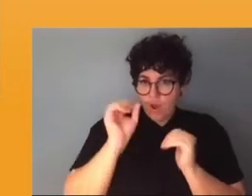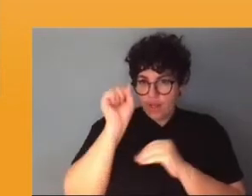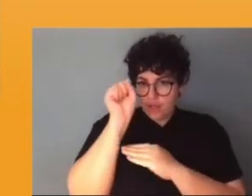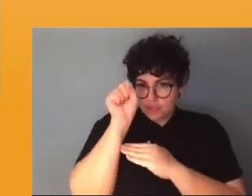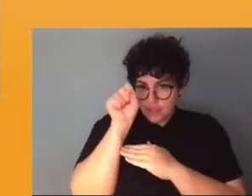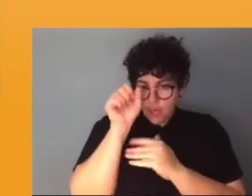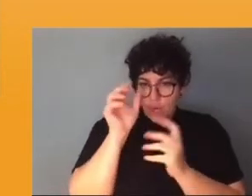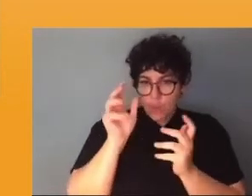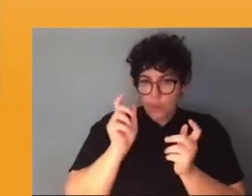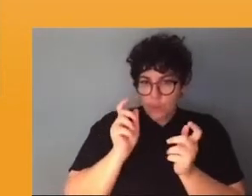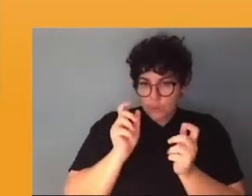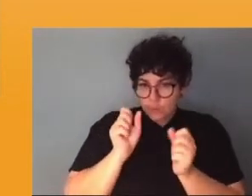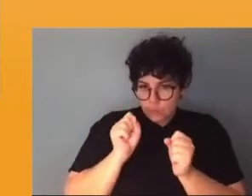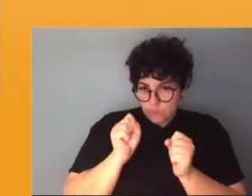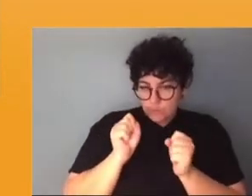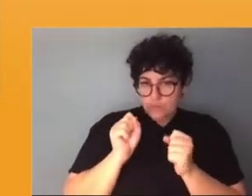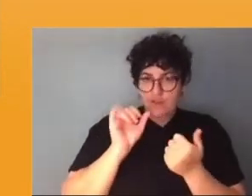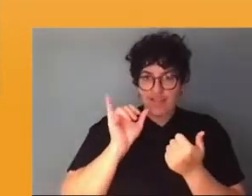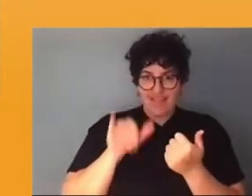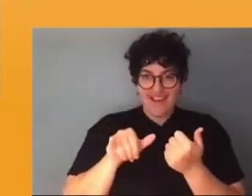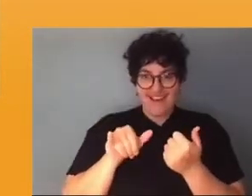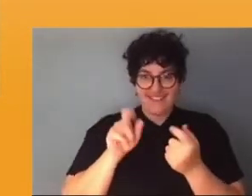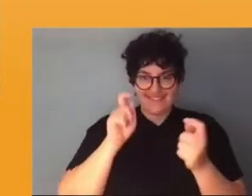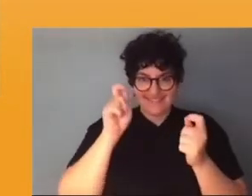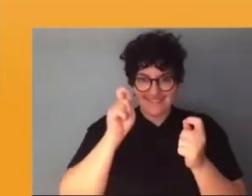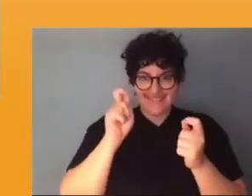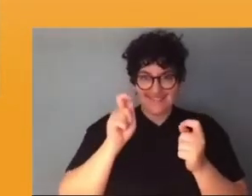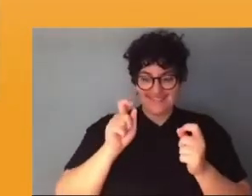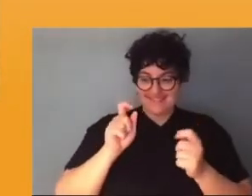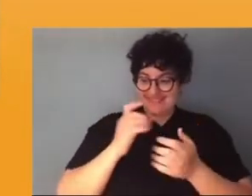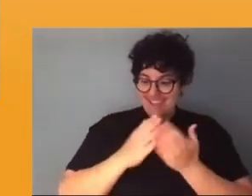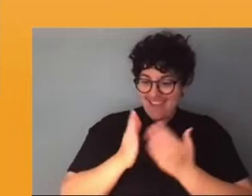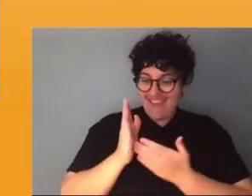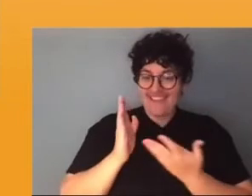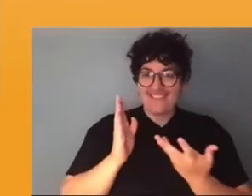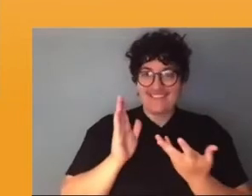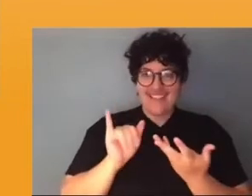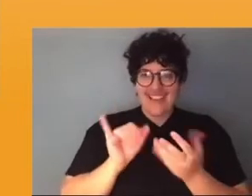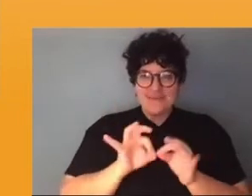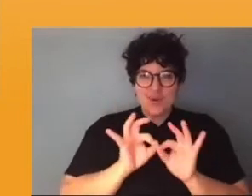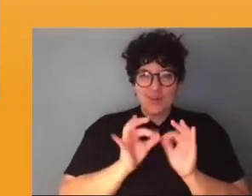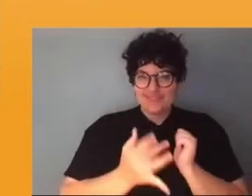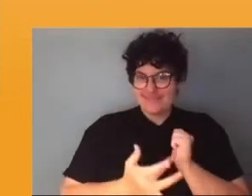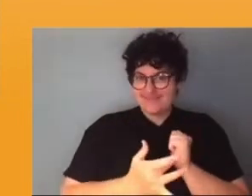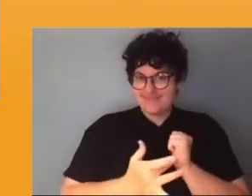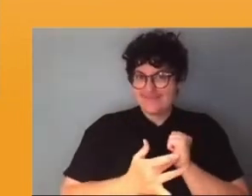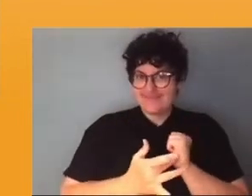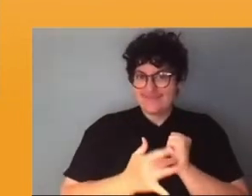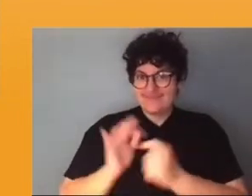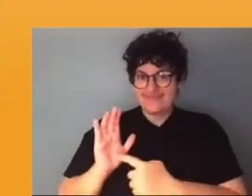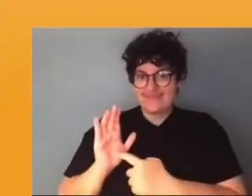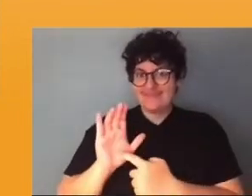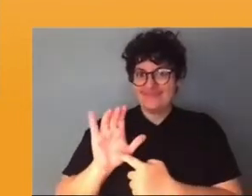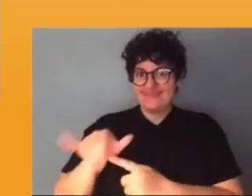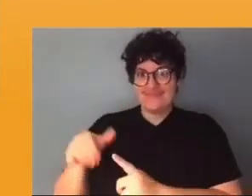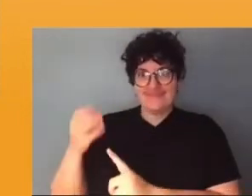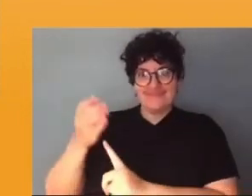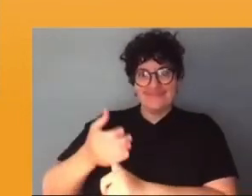importante de forma técnica o técnicamente para poder personificar la palabra de Vamana, pero